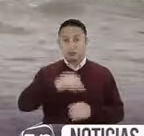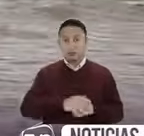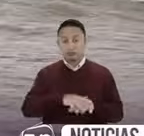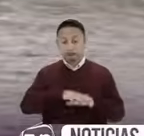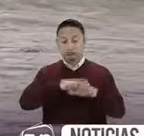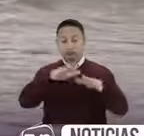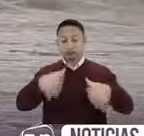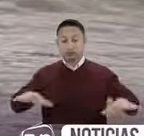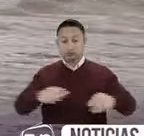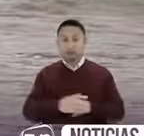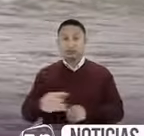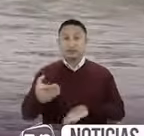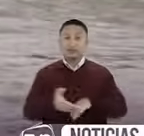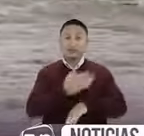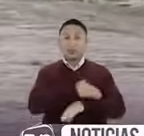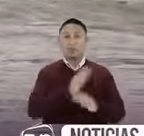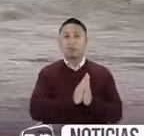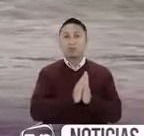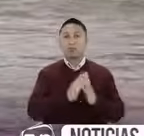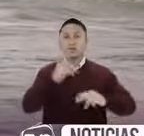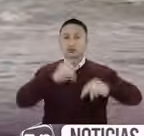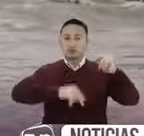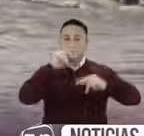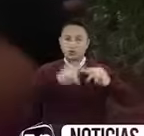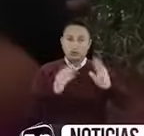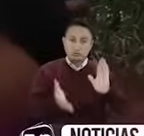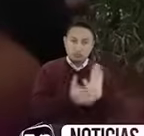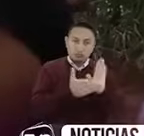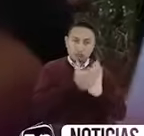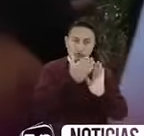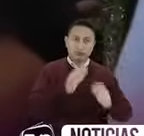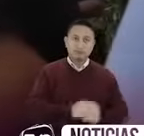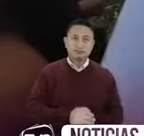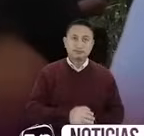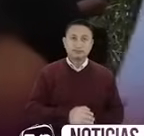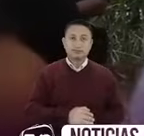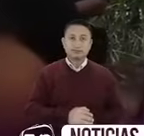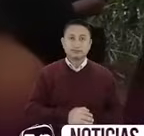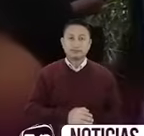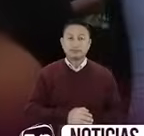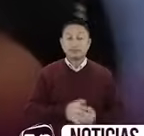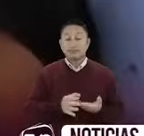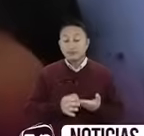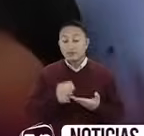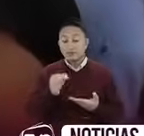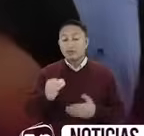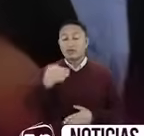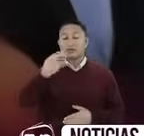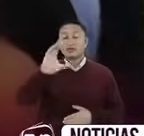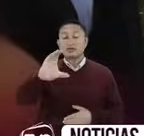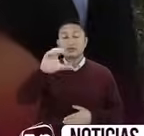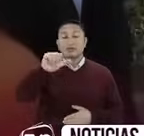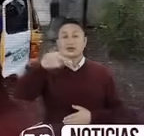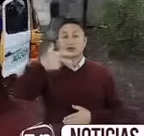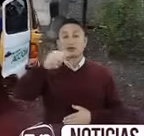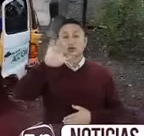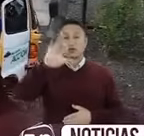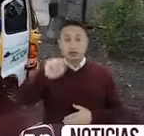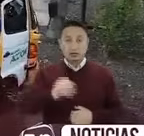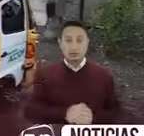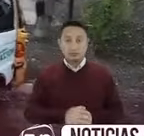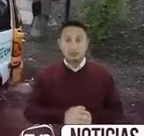contención para que ya no pase esto. En el recinto Los Cachotes, tras la visita del alcalde, los afectados recibieron